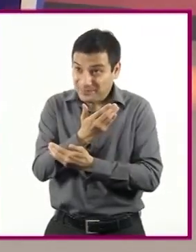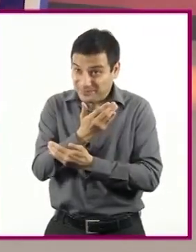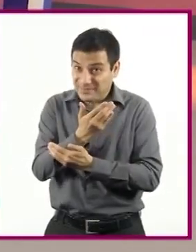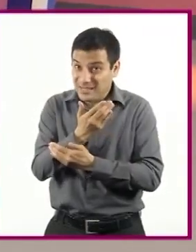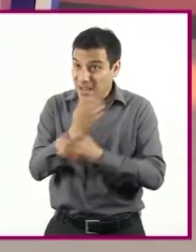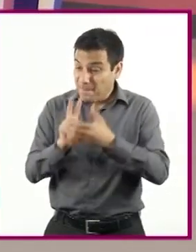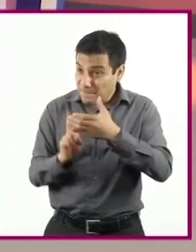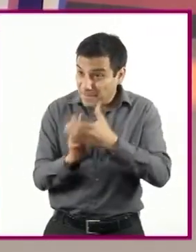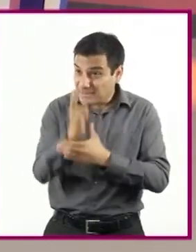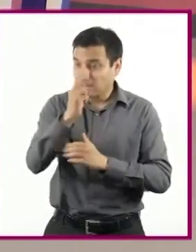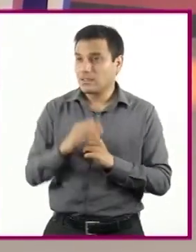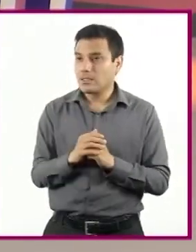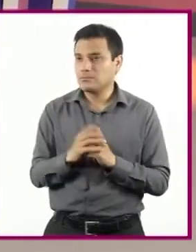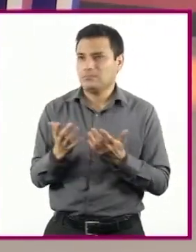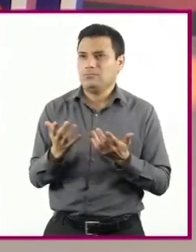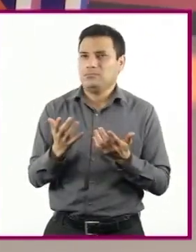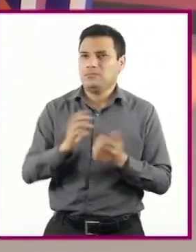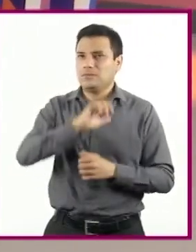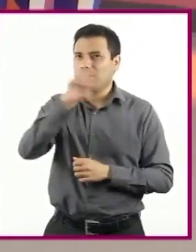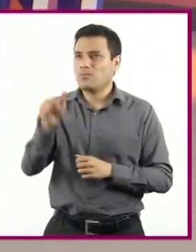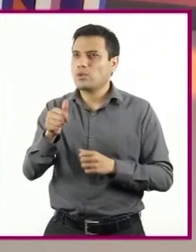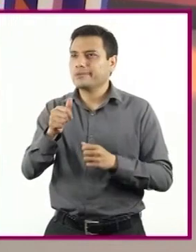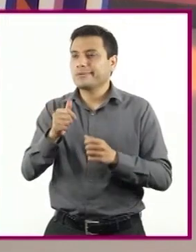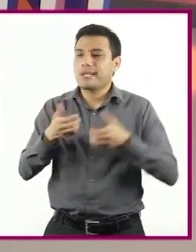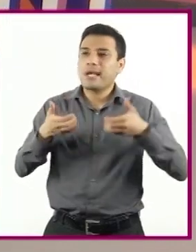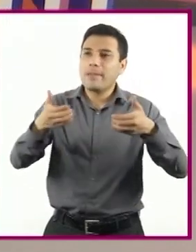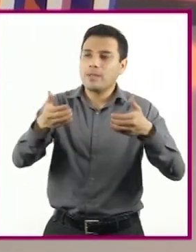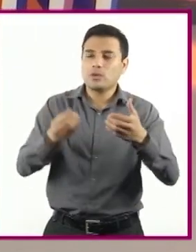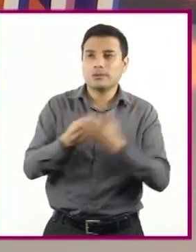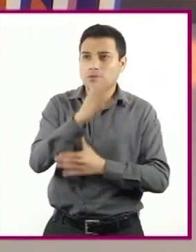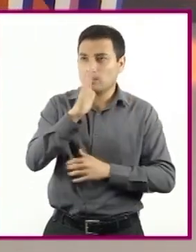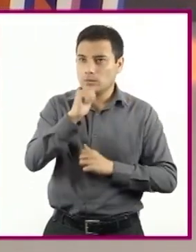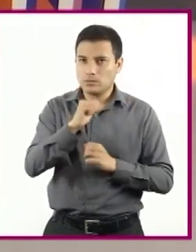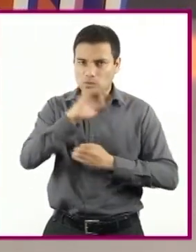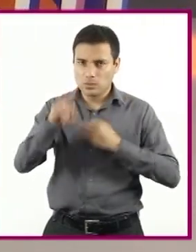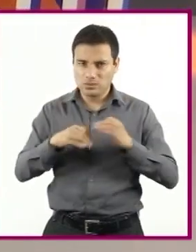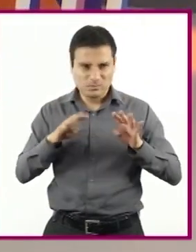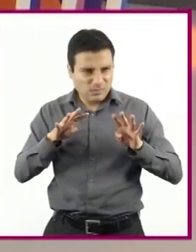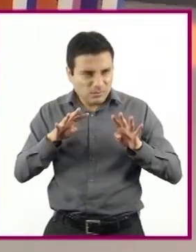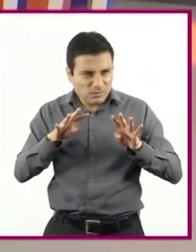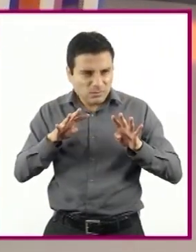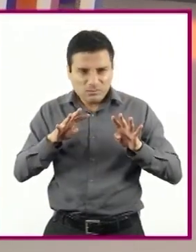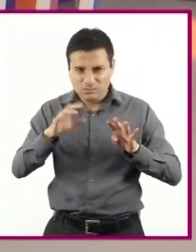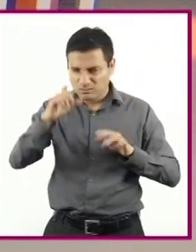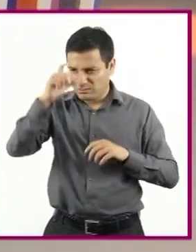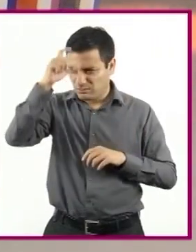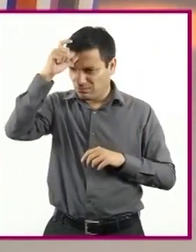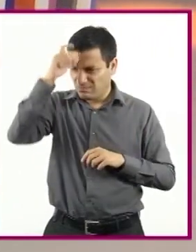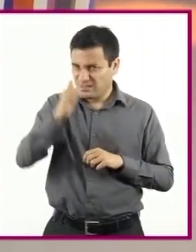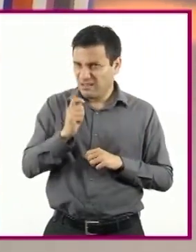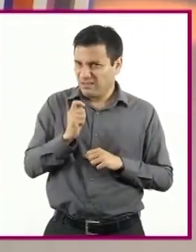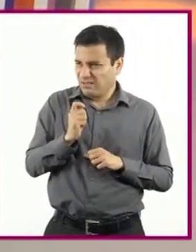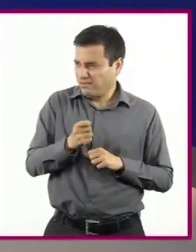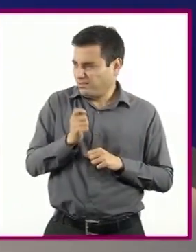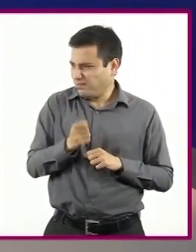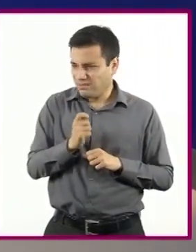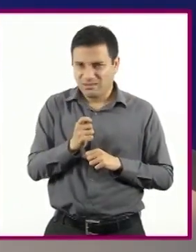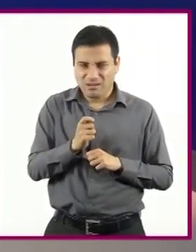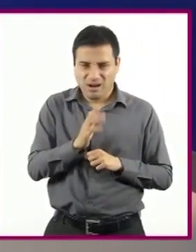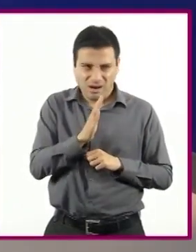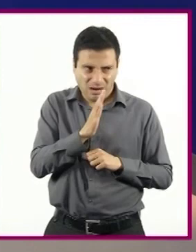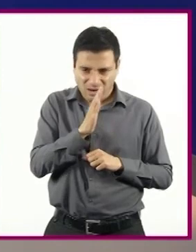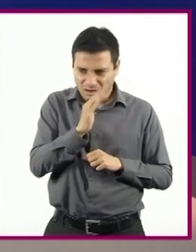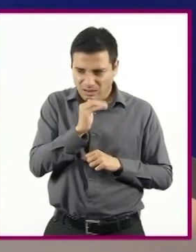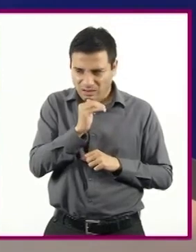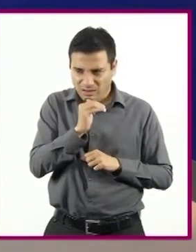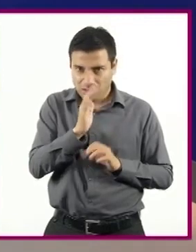corredor. Recuerdo que todos nos quedamos callados y nos sentimos incómodos, así que mejor cambiamos de tema. Así